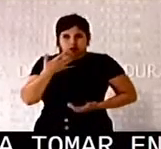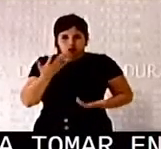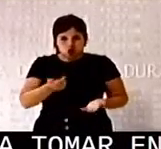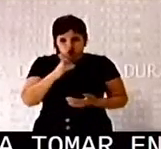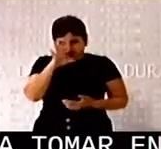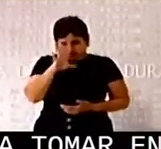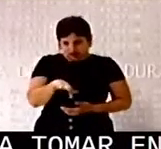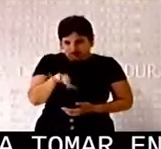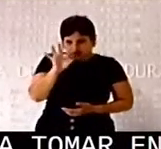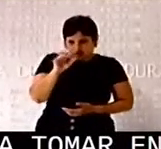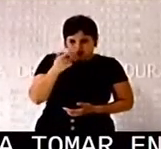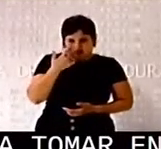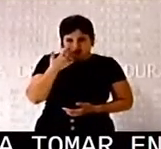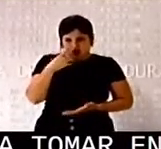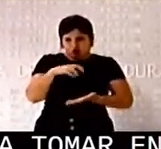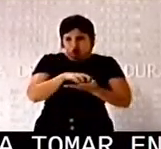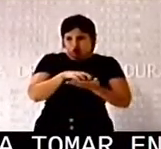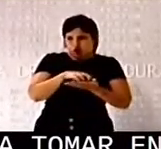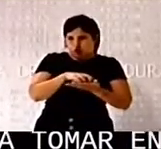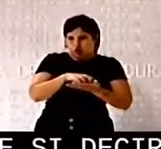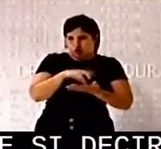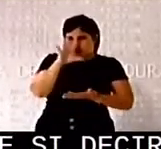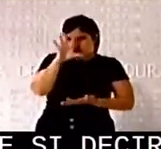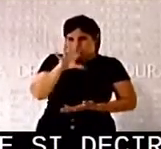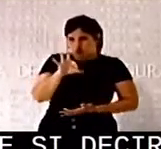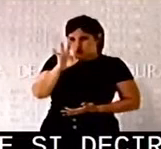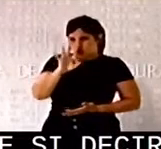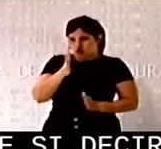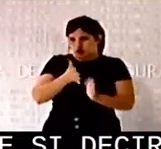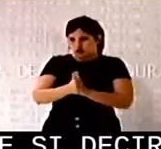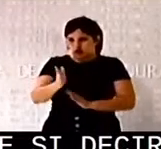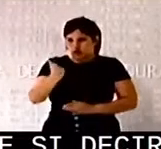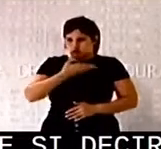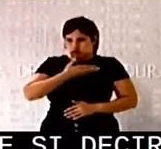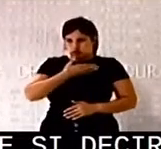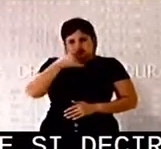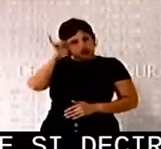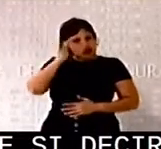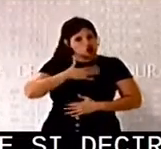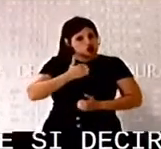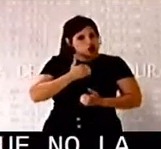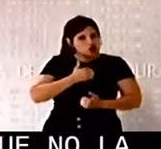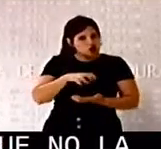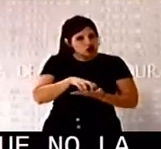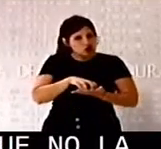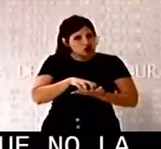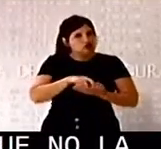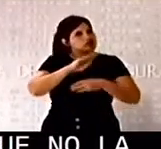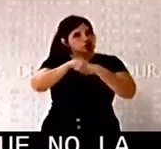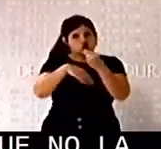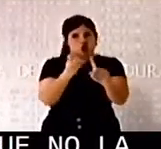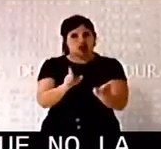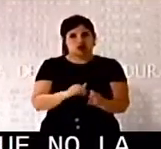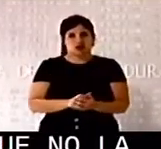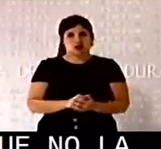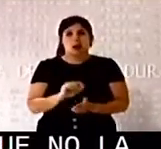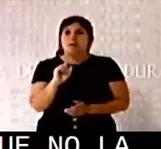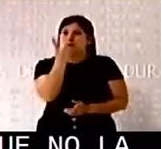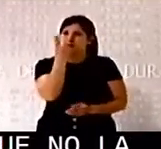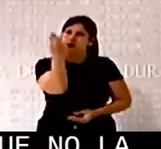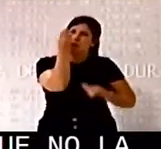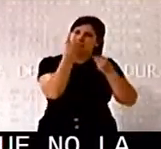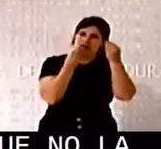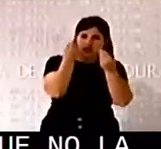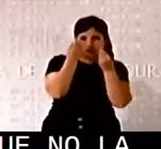tienen la duda de si les va a crear algún riesgo para su salud o no, que no la hagan, que lo piensen primero, que